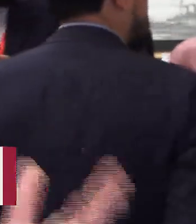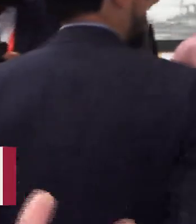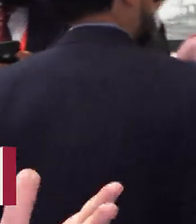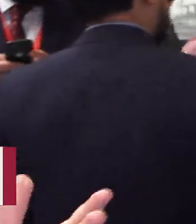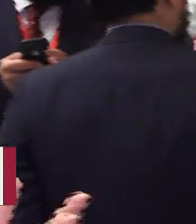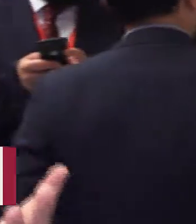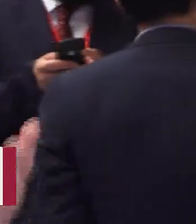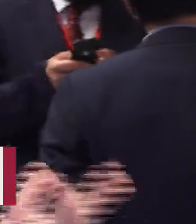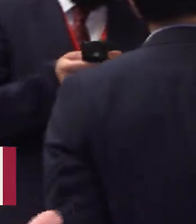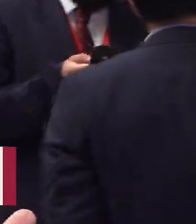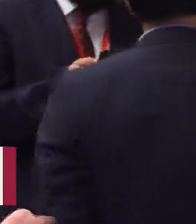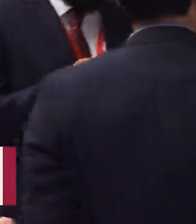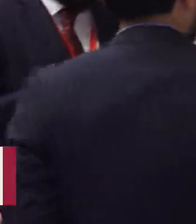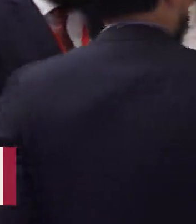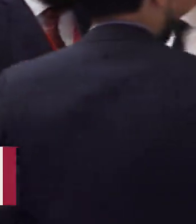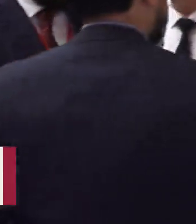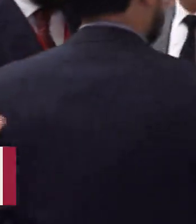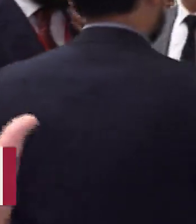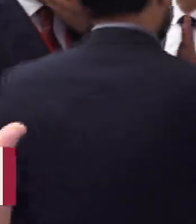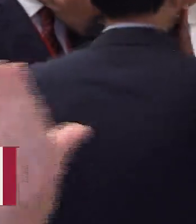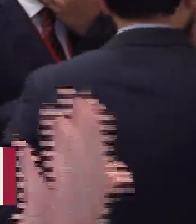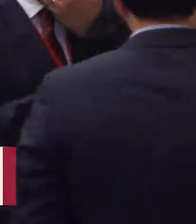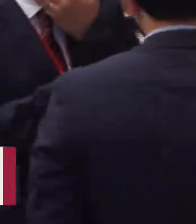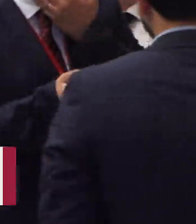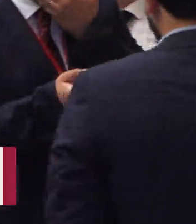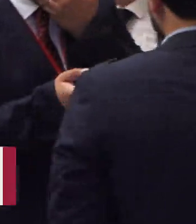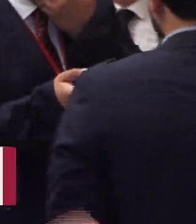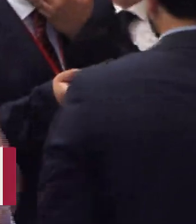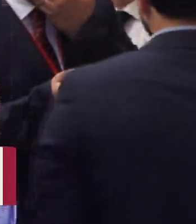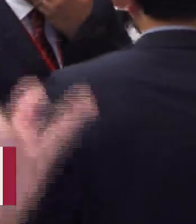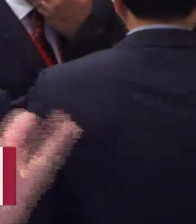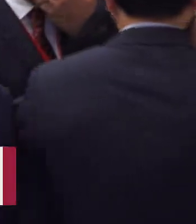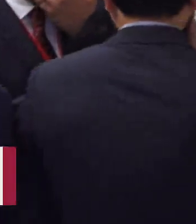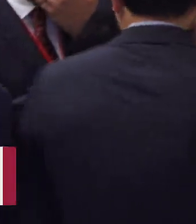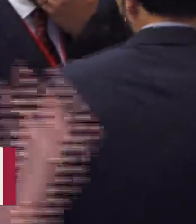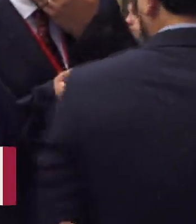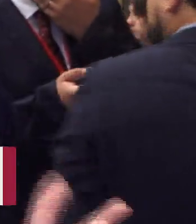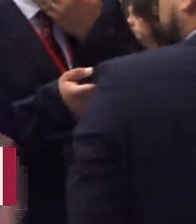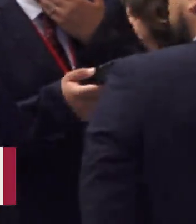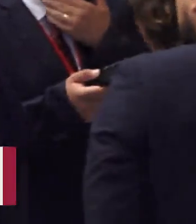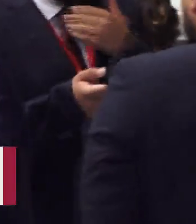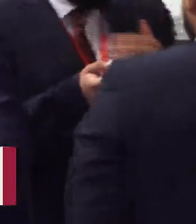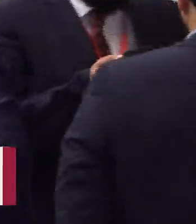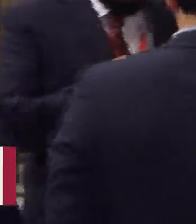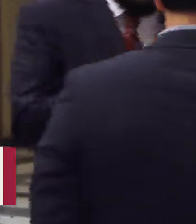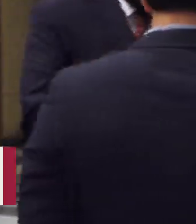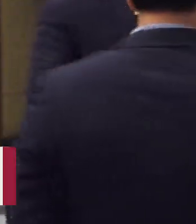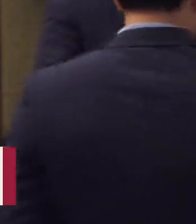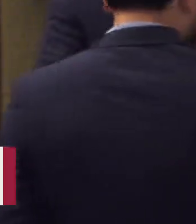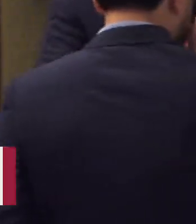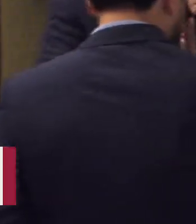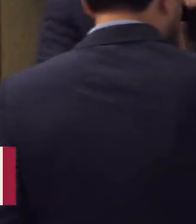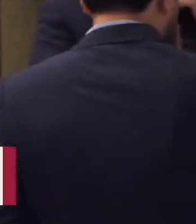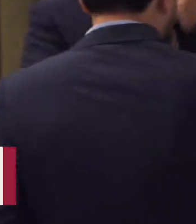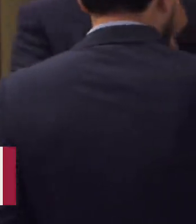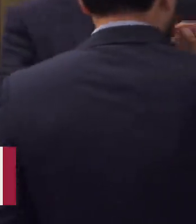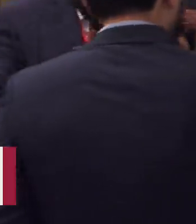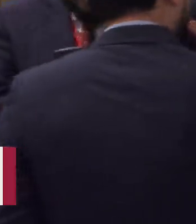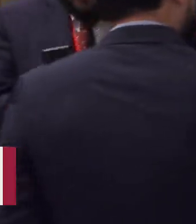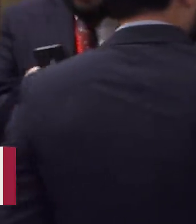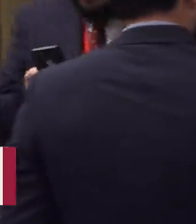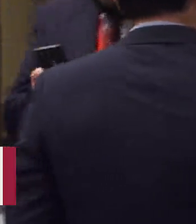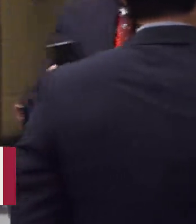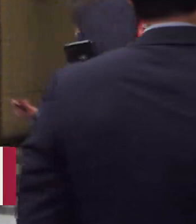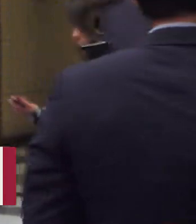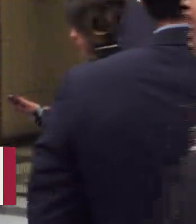Chile desarrollar esto. Si uno saca la cuenta, son un poquito menos de 2 millones de dólares, que no es tanto, suena mucha plata, efectivamente es, pero además plata que no se saca de